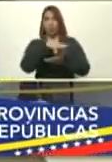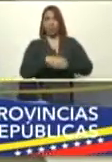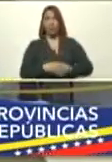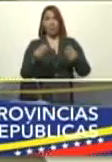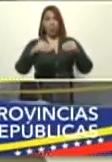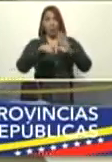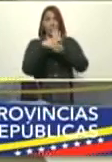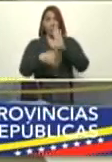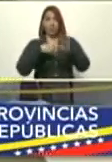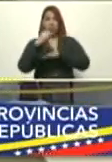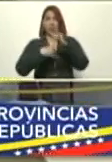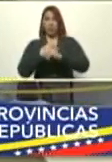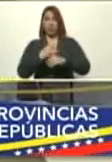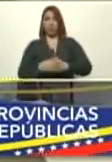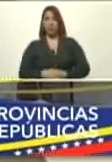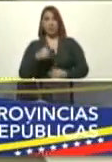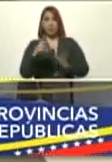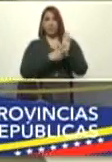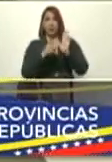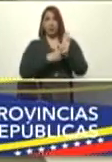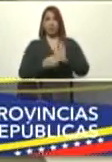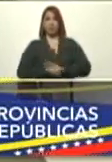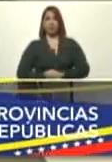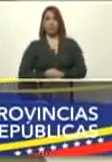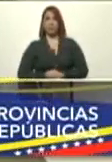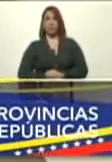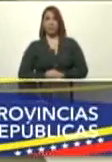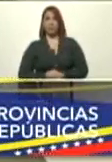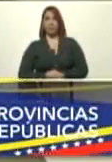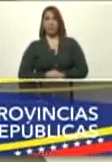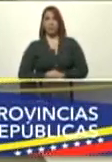al derecho internacional. Esa es la verdad.